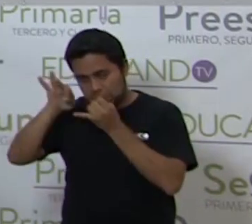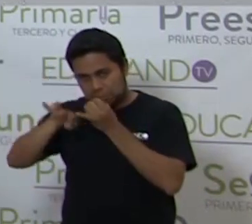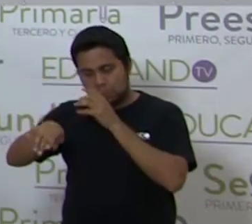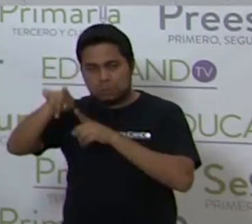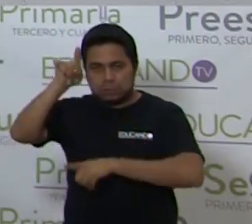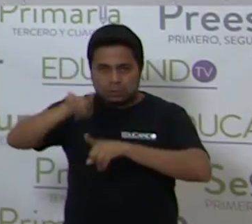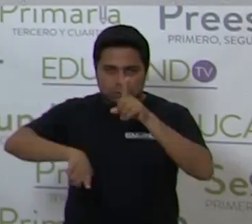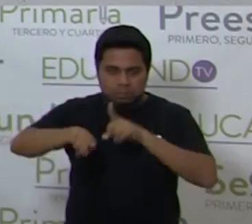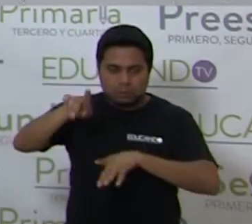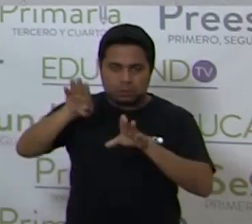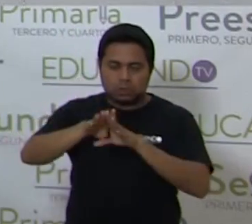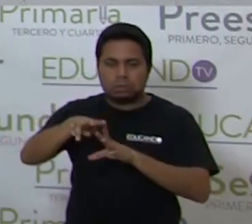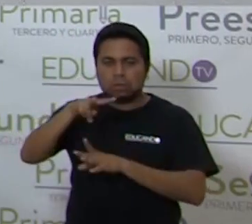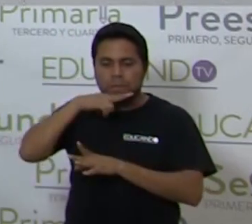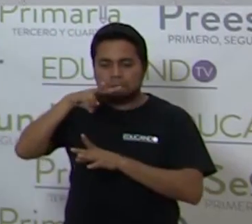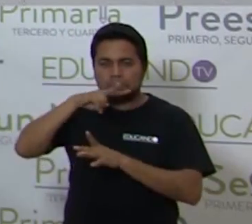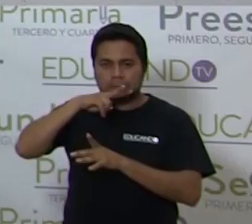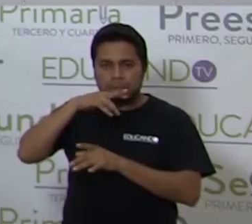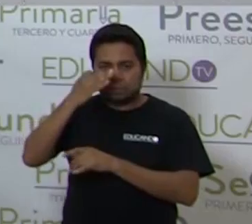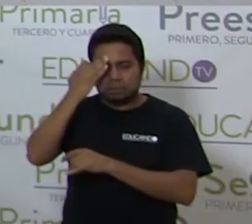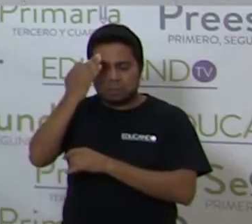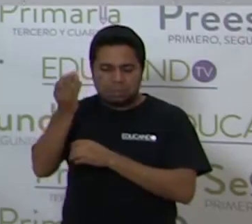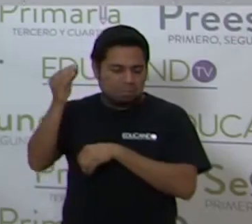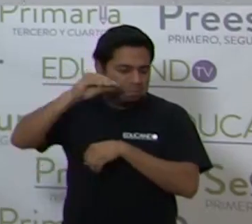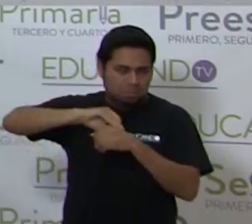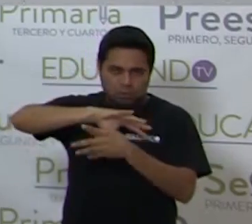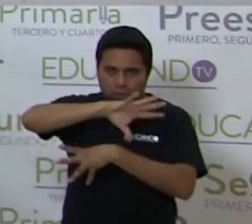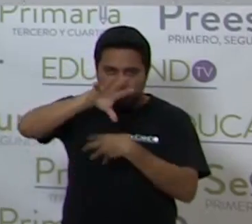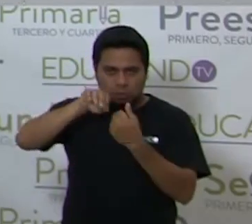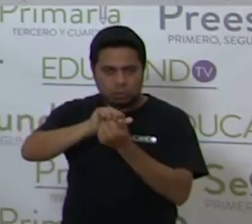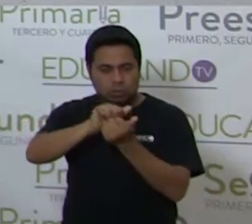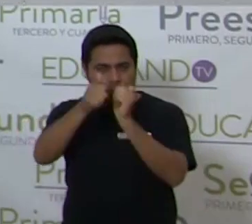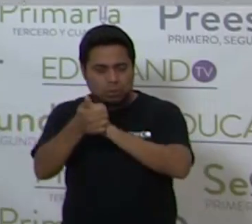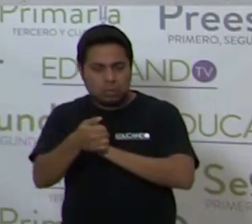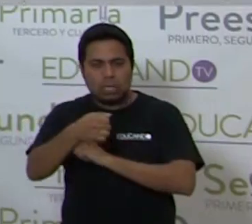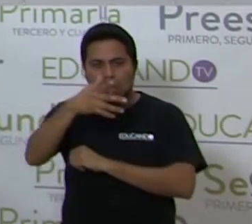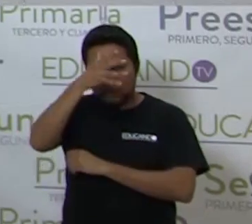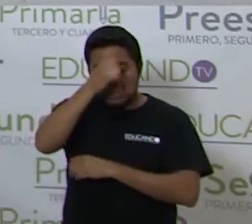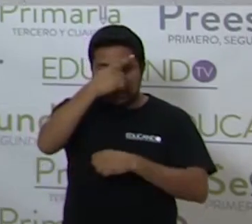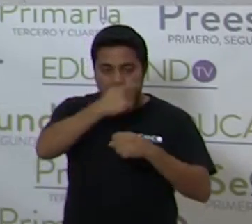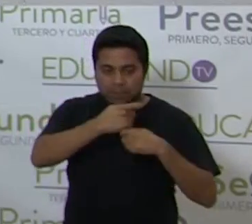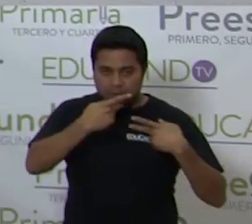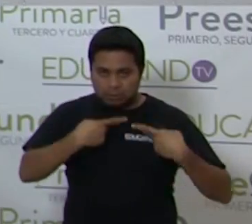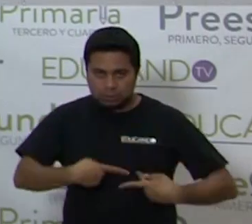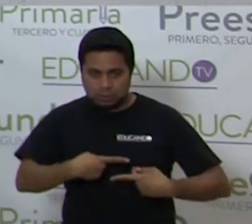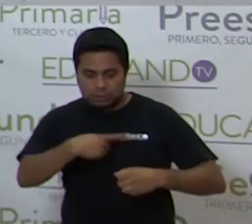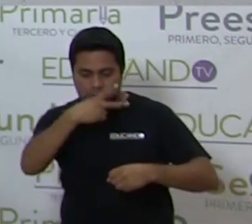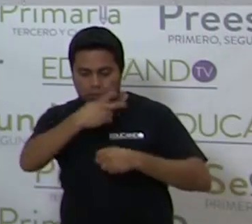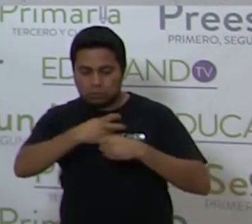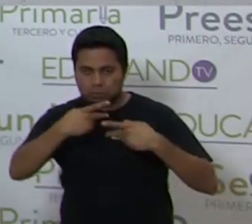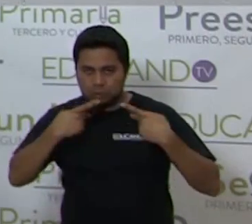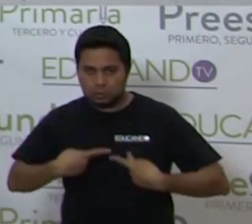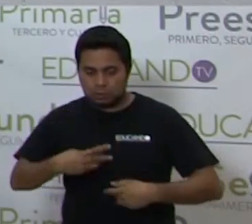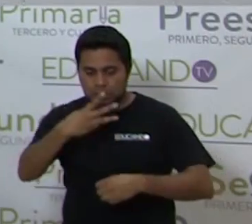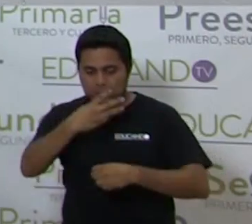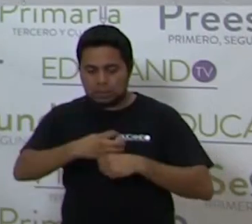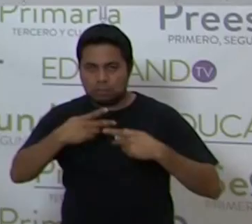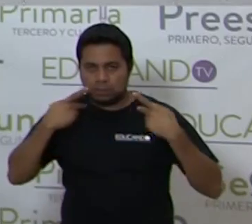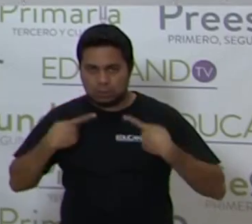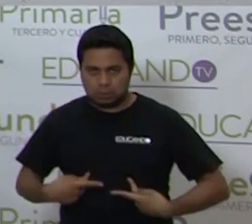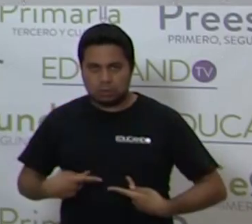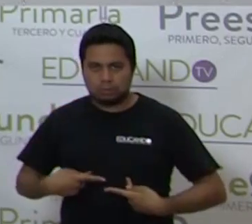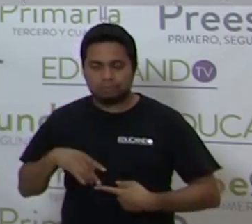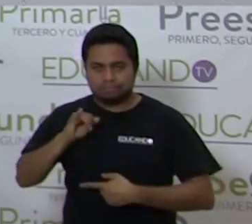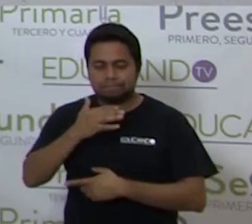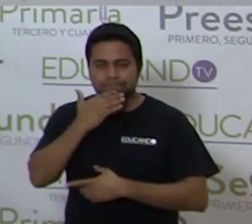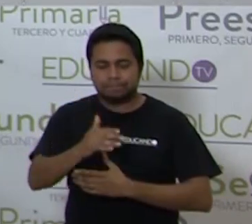de la conjugación del verbo. Recuerda que tenemos primera persona, segunda persona y tercera persona.